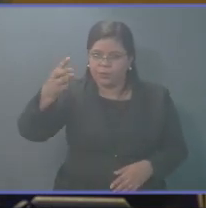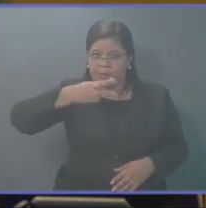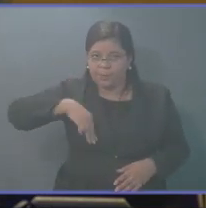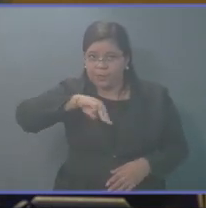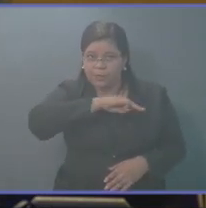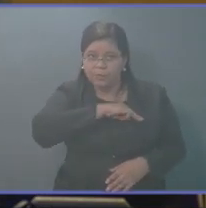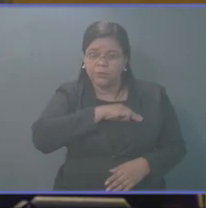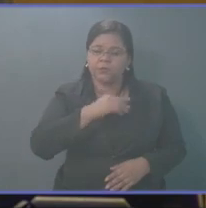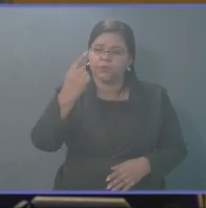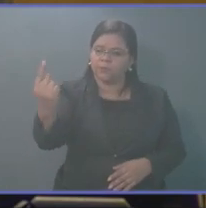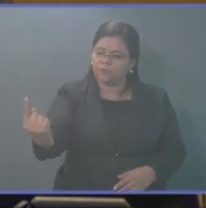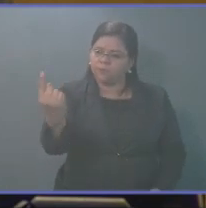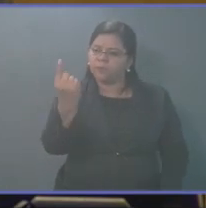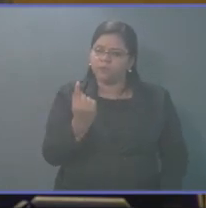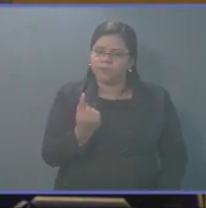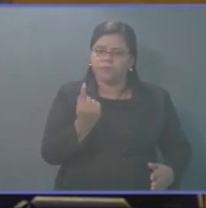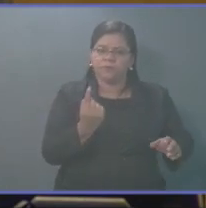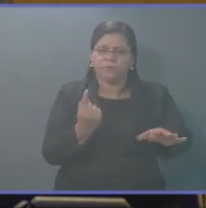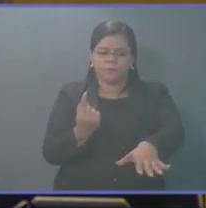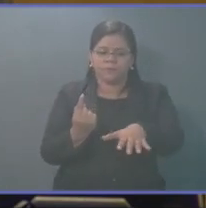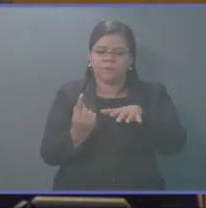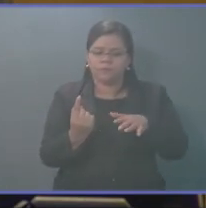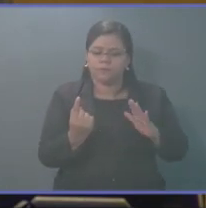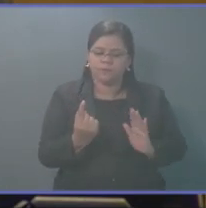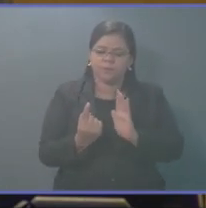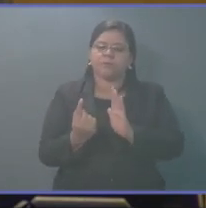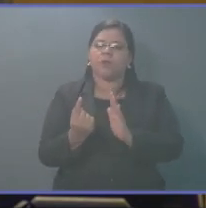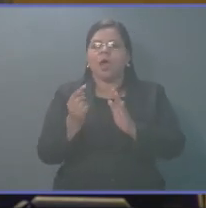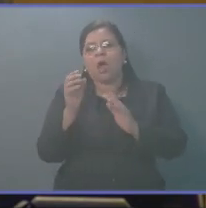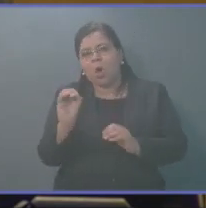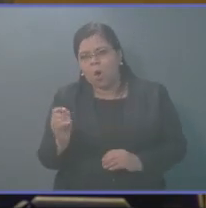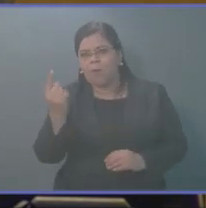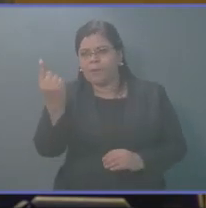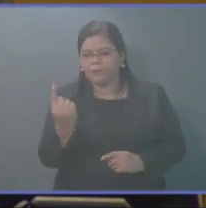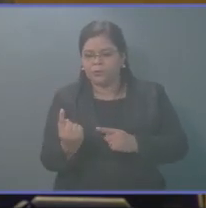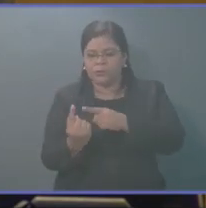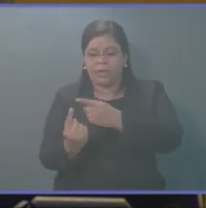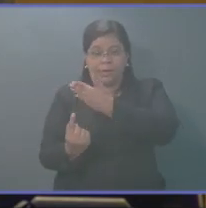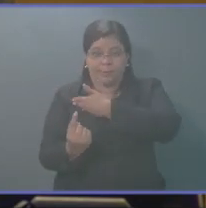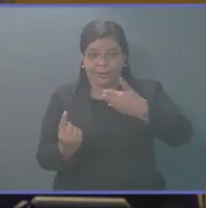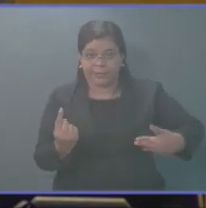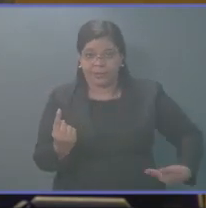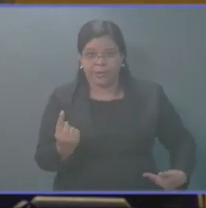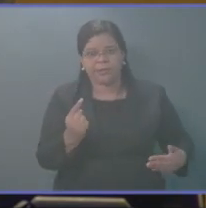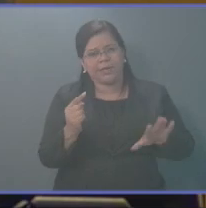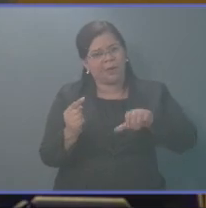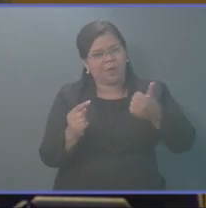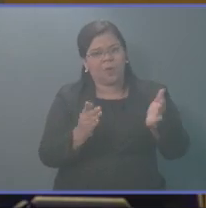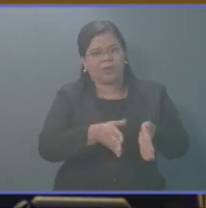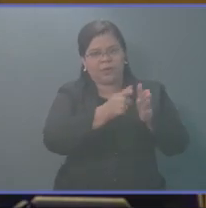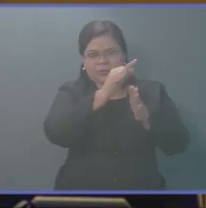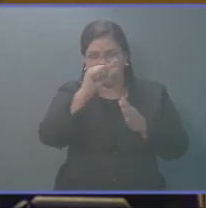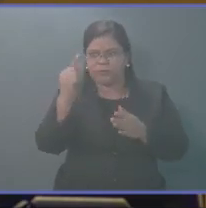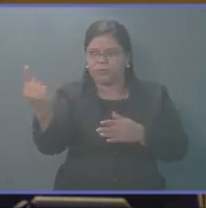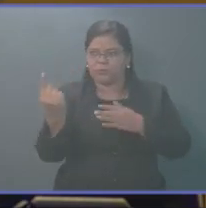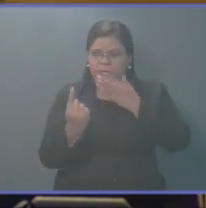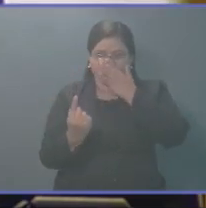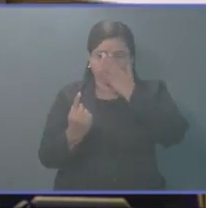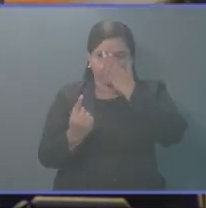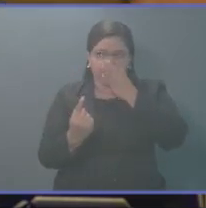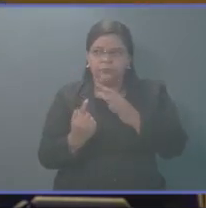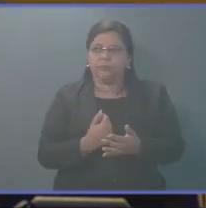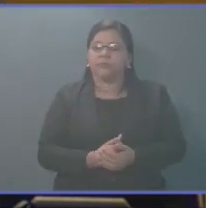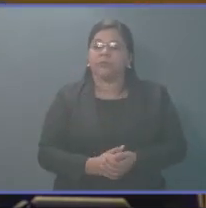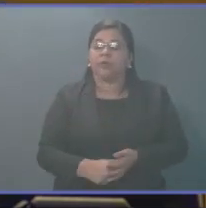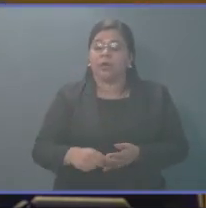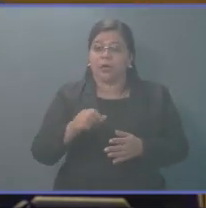del despacho y a los presidentes de instituciones oficiales autónomas. Numeral 37. Recomendar a la